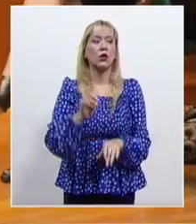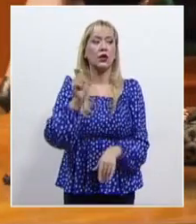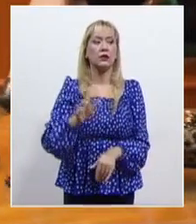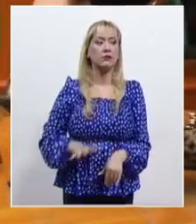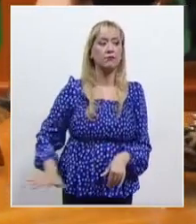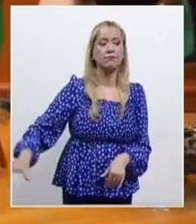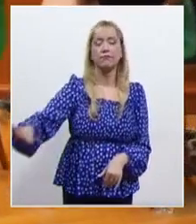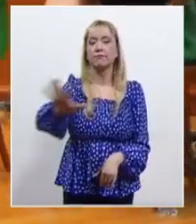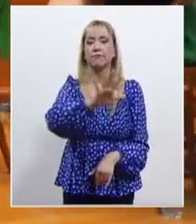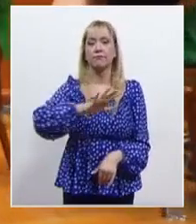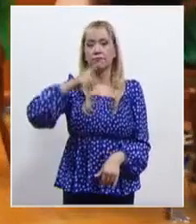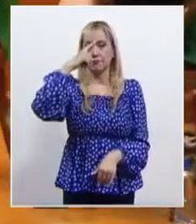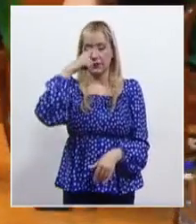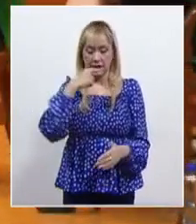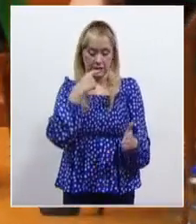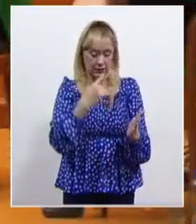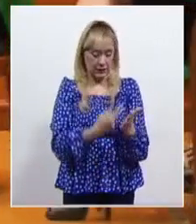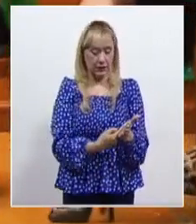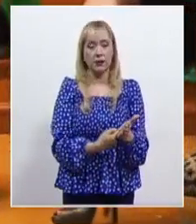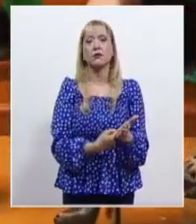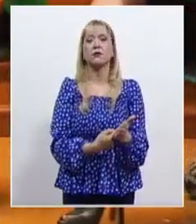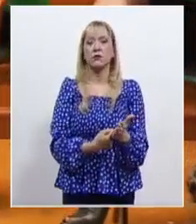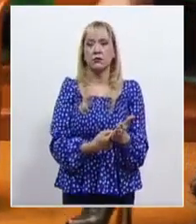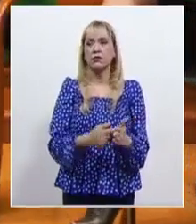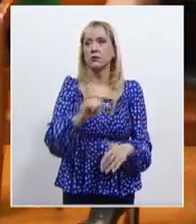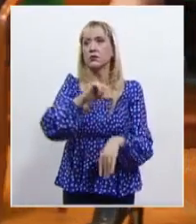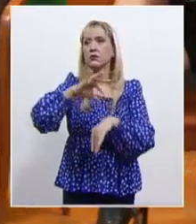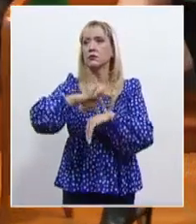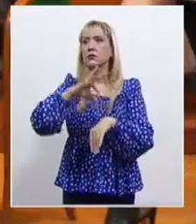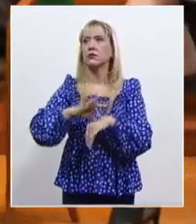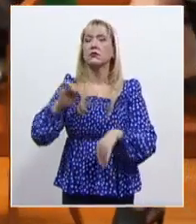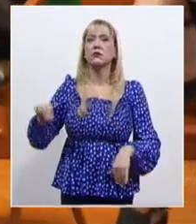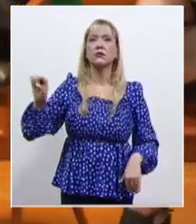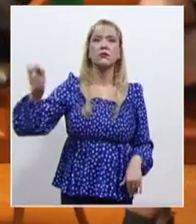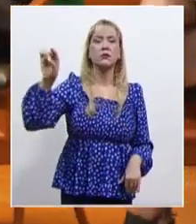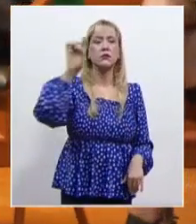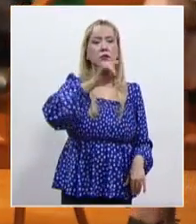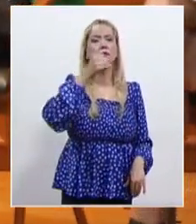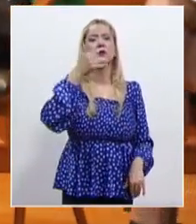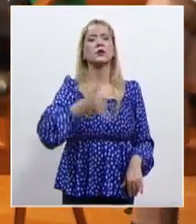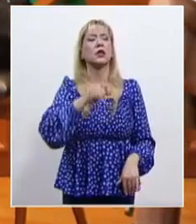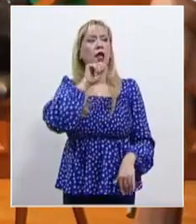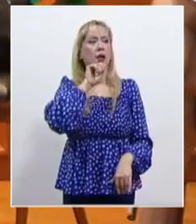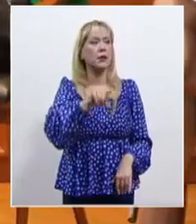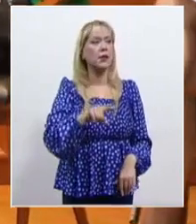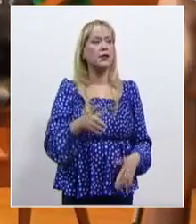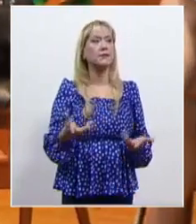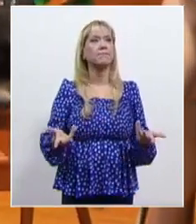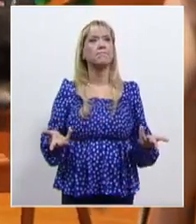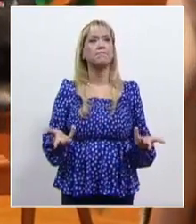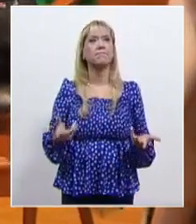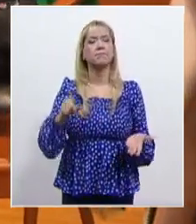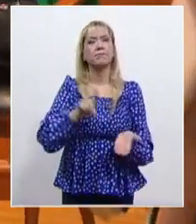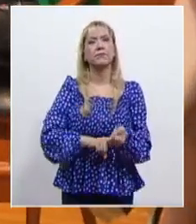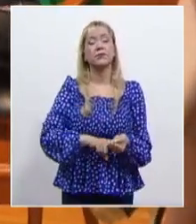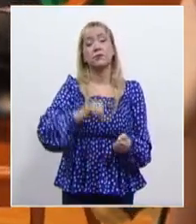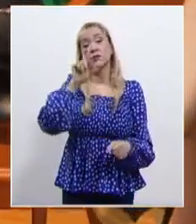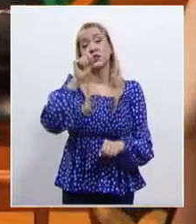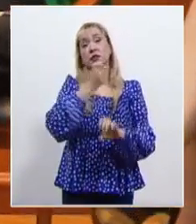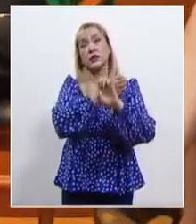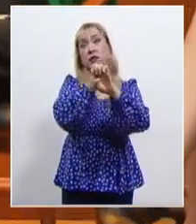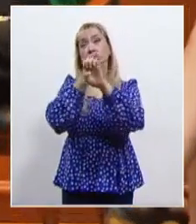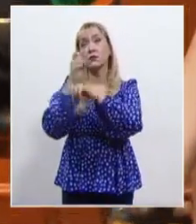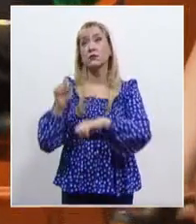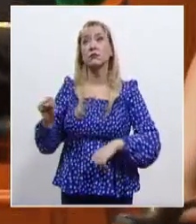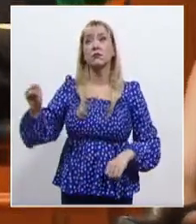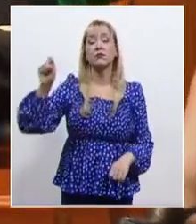del Estado en términos de instituciones de salud, pero lo que es cierto es que en 20 entidades federativas